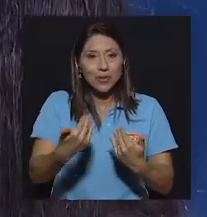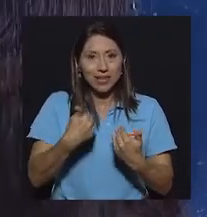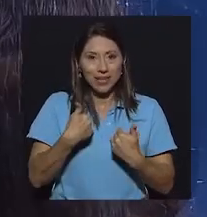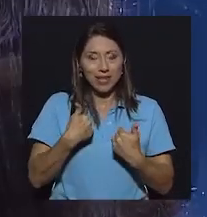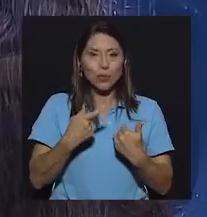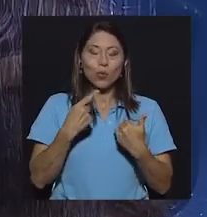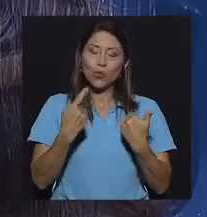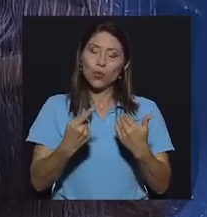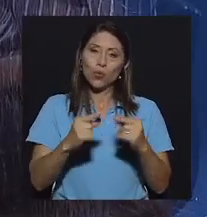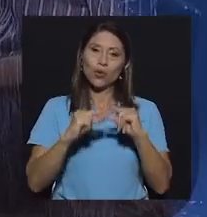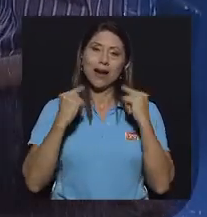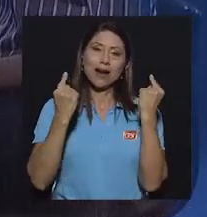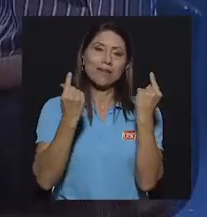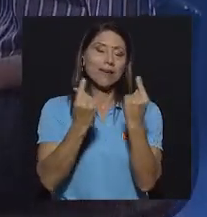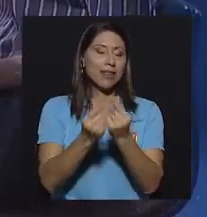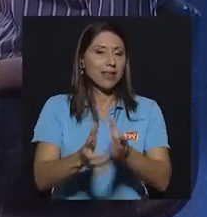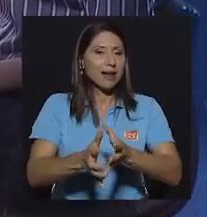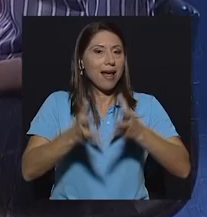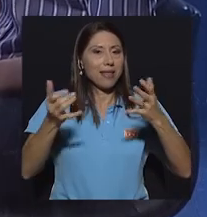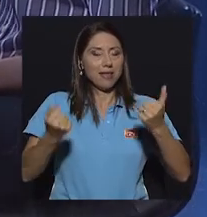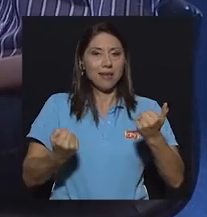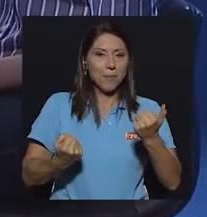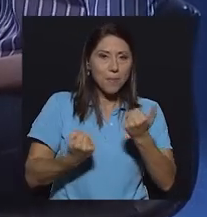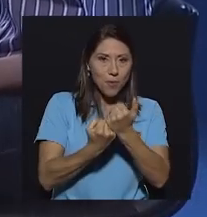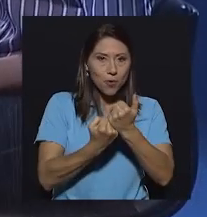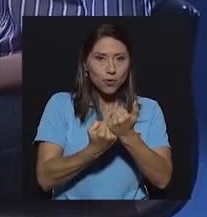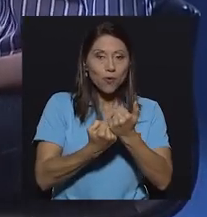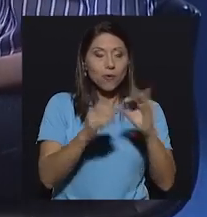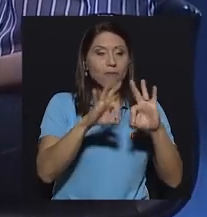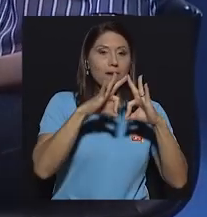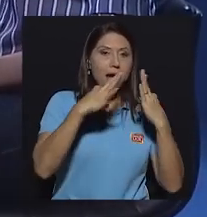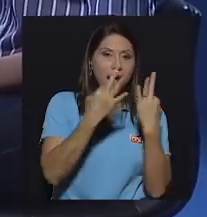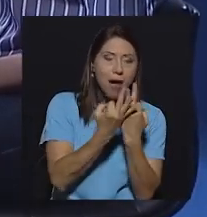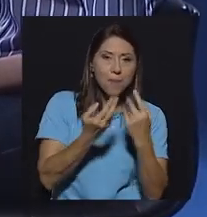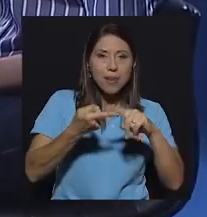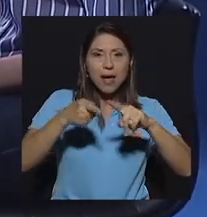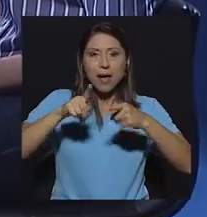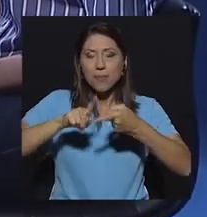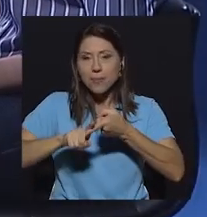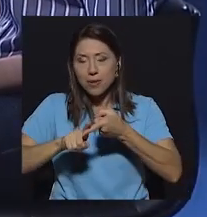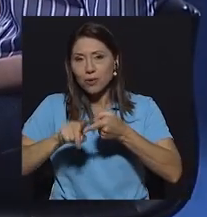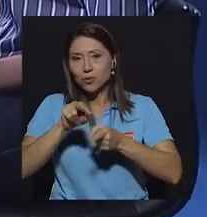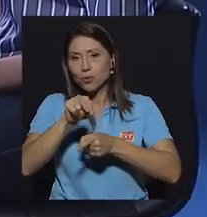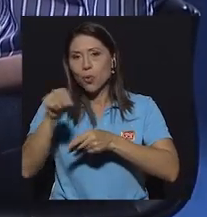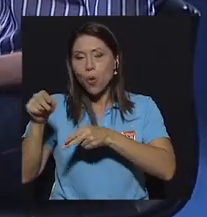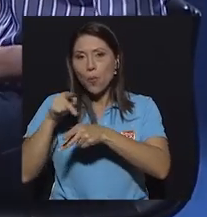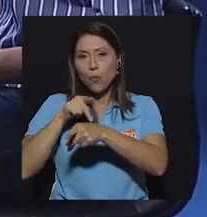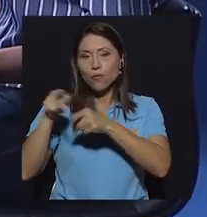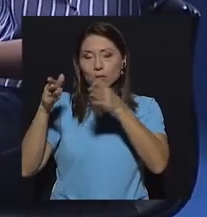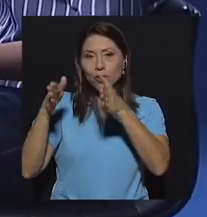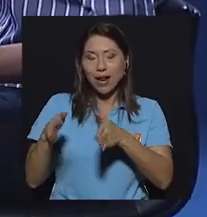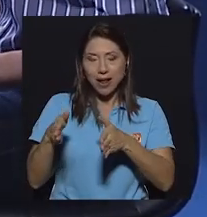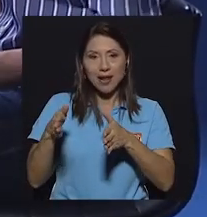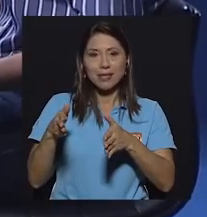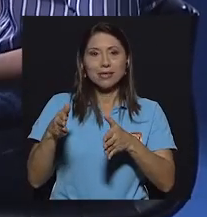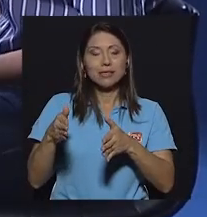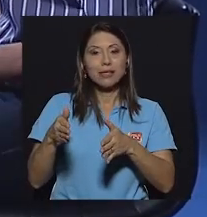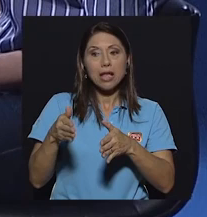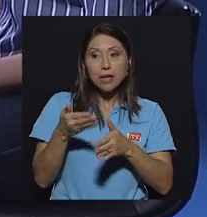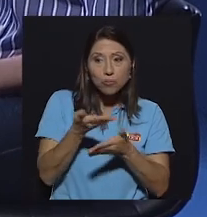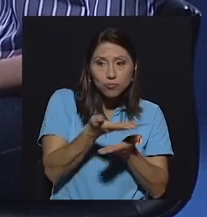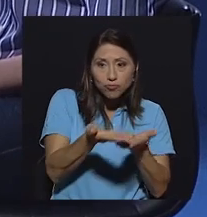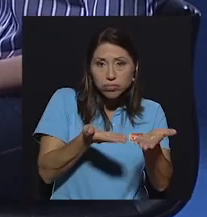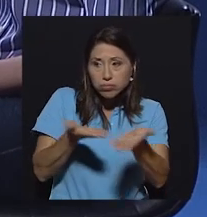grande de apoyo de no solo familiares, sino amigos, profesionales, colegas que con los que me